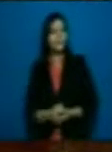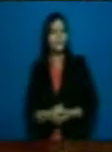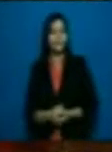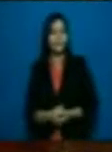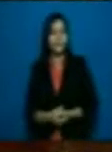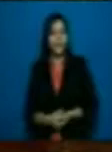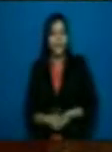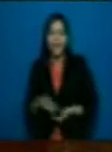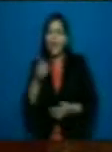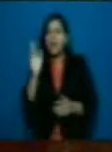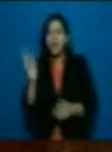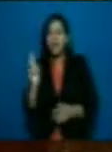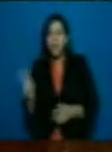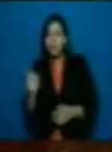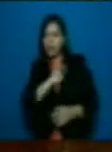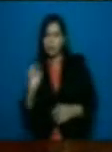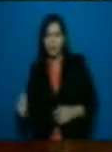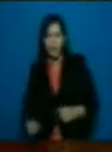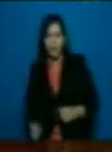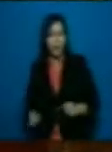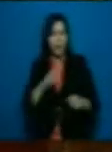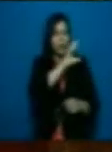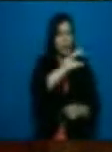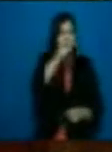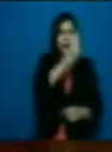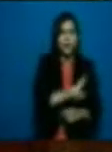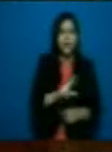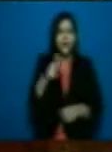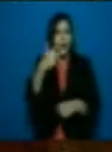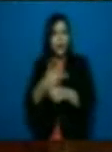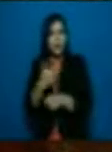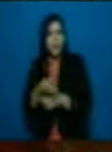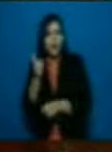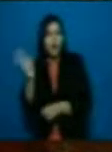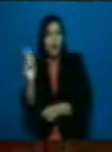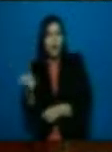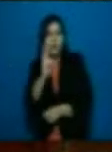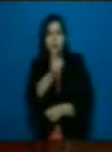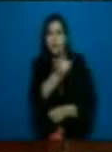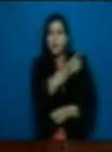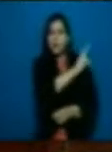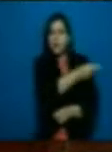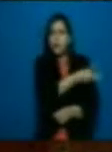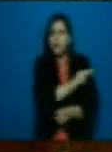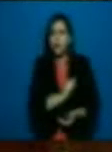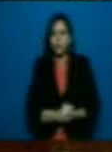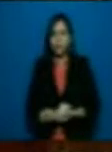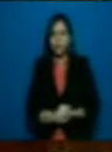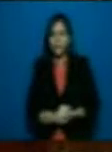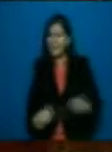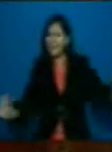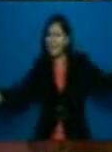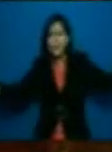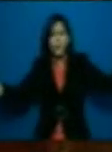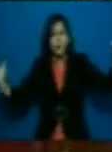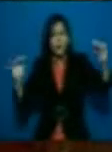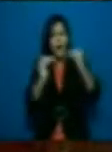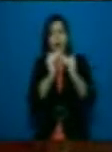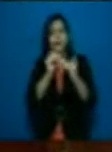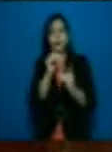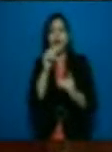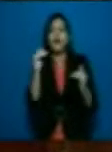da igual estar en el salvador en esta rica en guatemala somos exactamente una